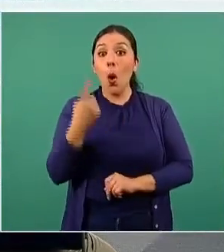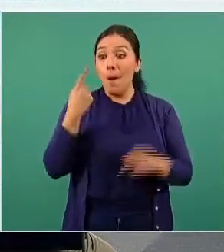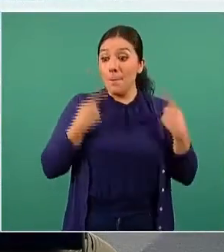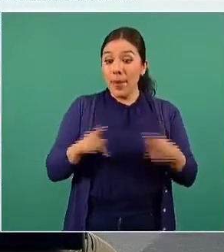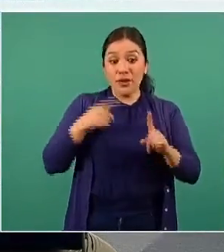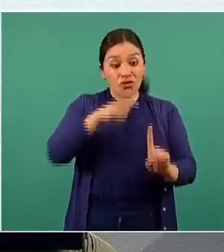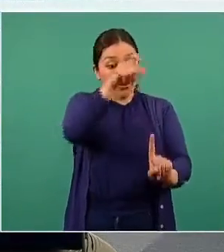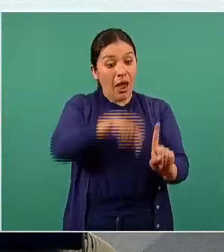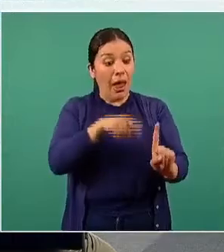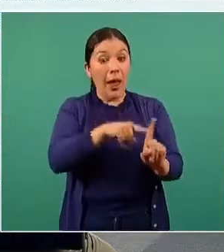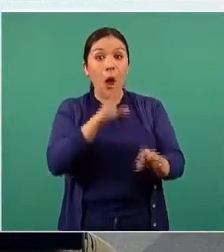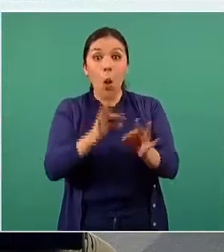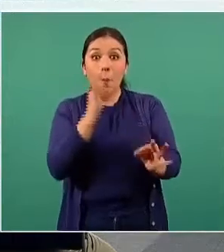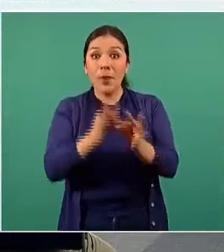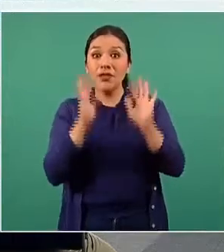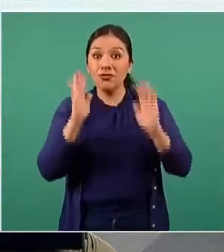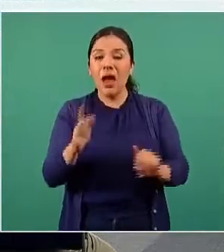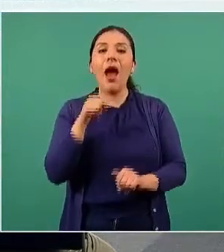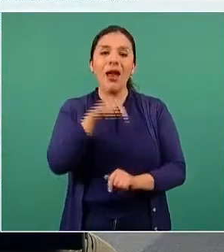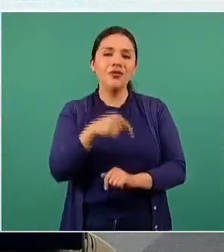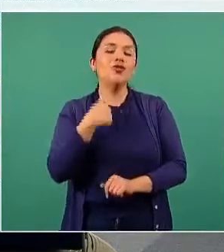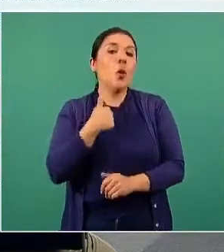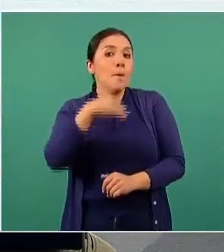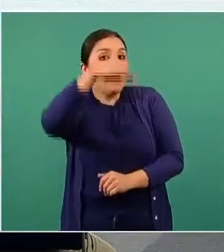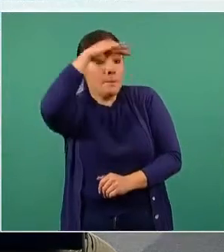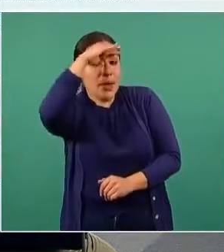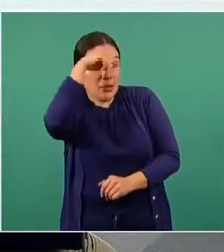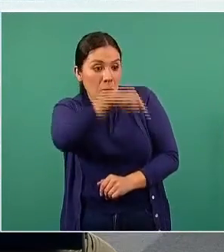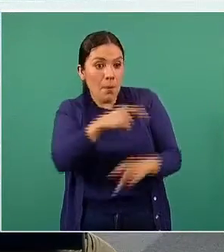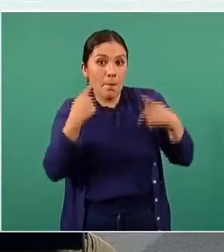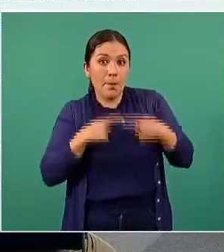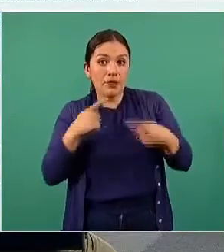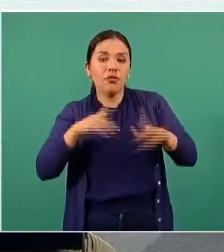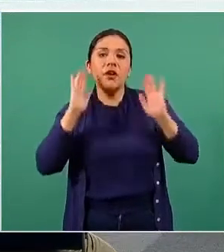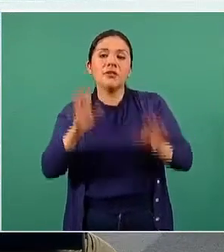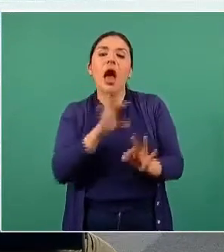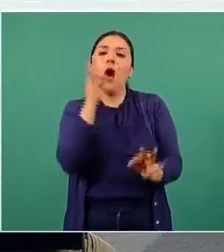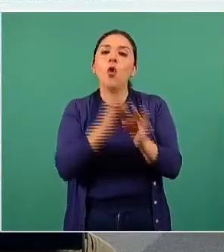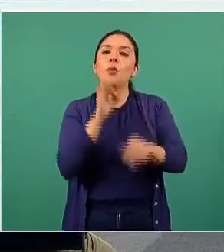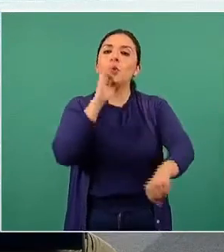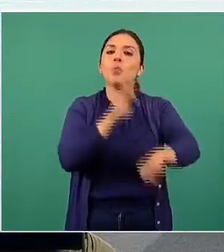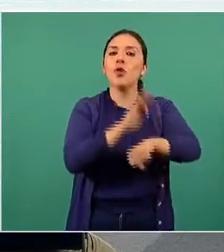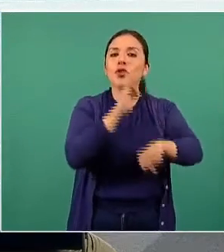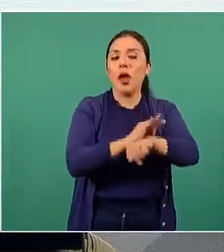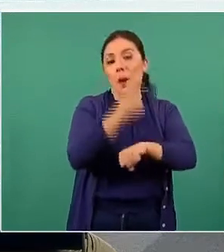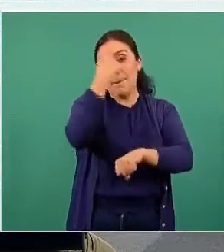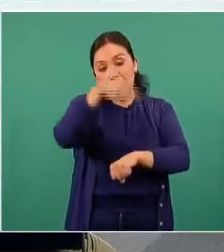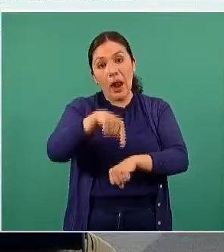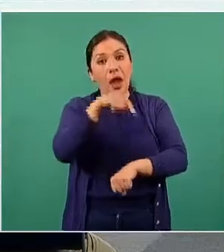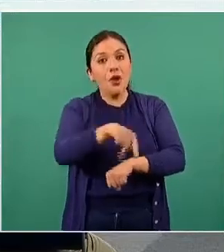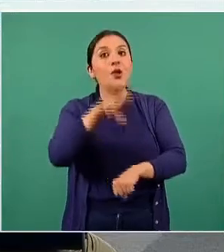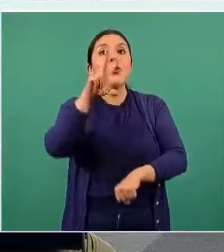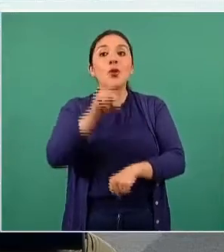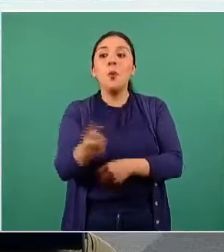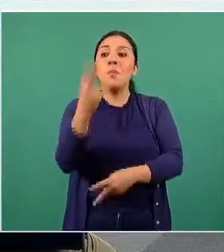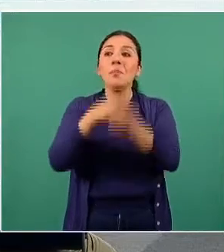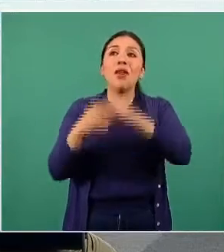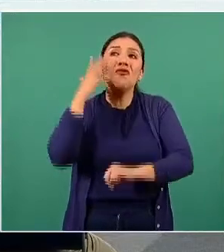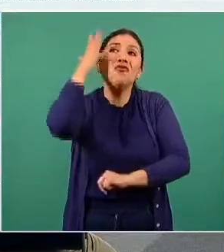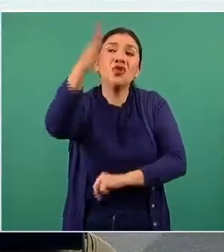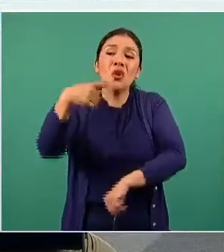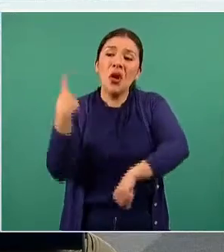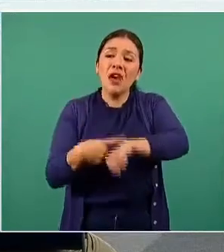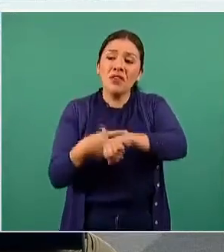tiene esquema completo es que entonces estamos ya esperando que esa persona quede protegida para efectos de no padecer